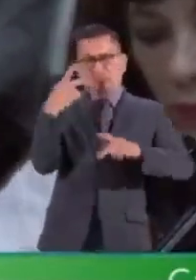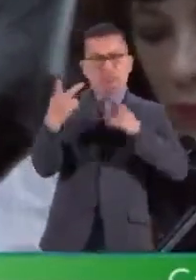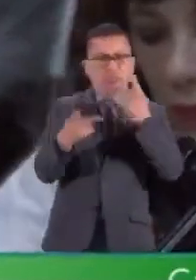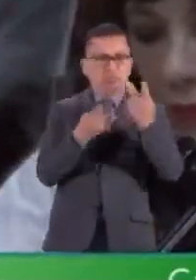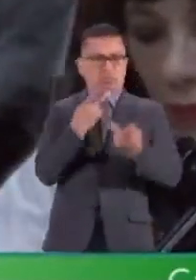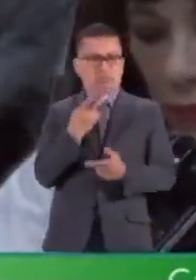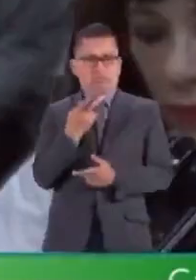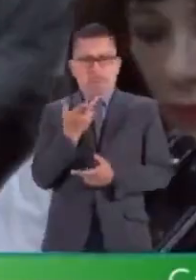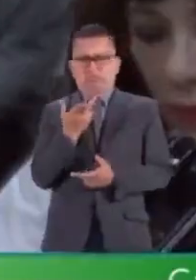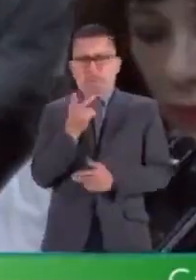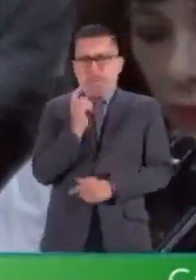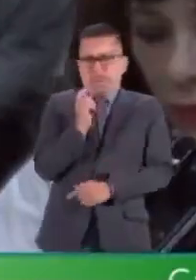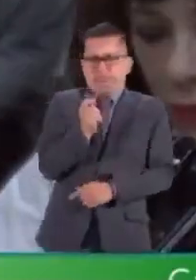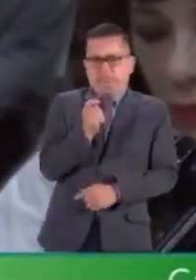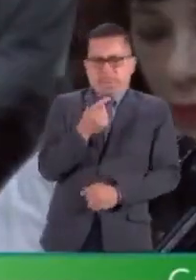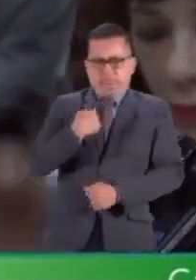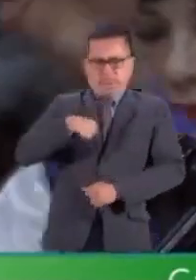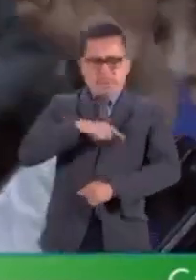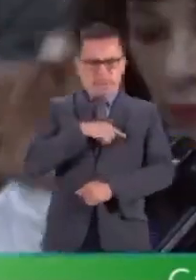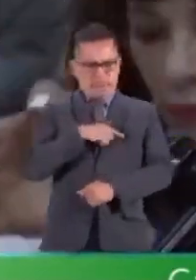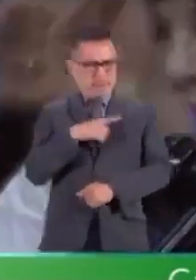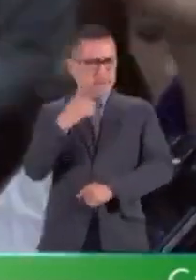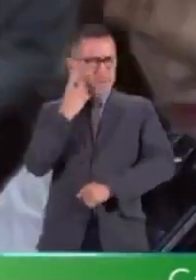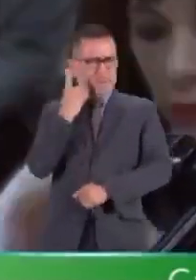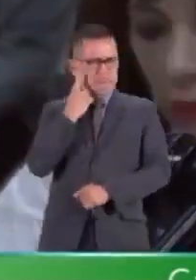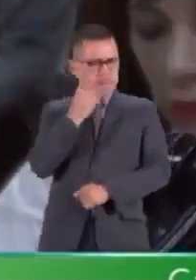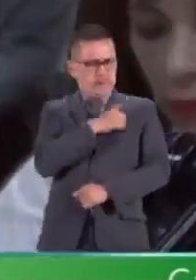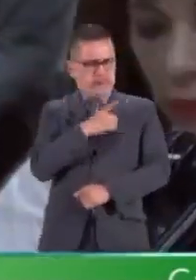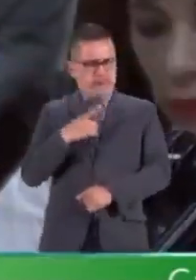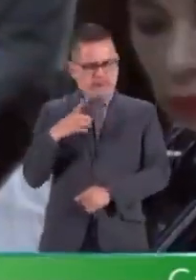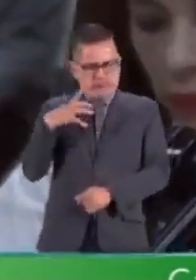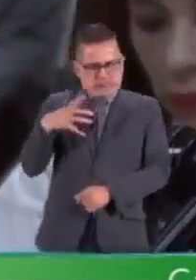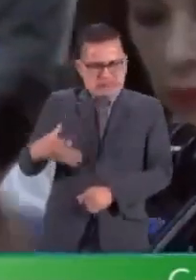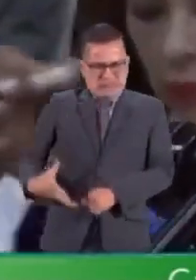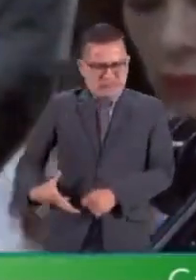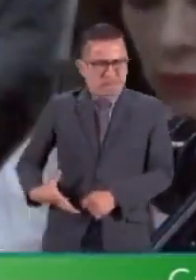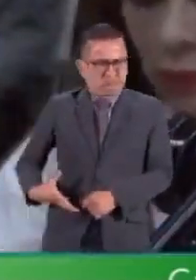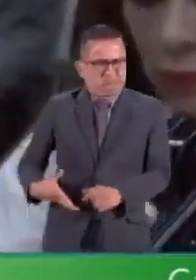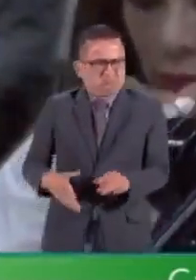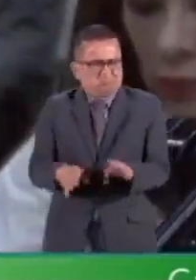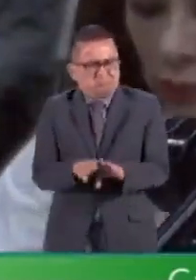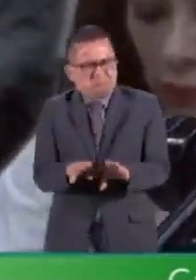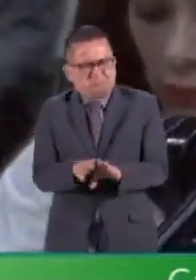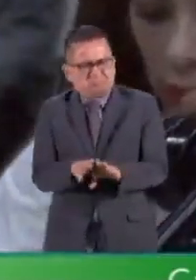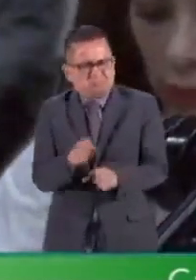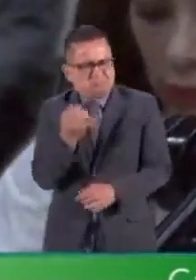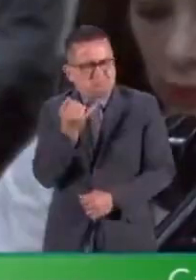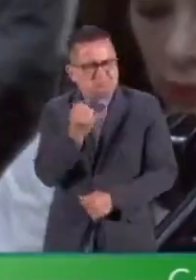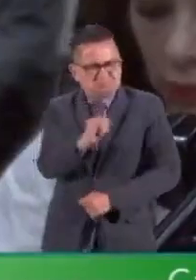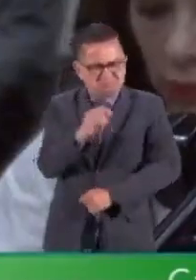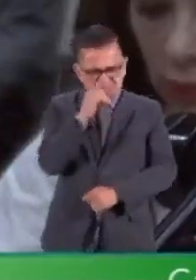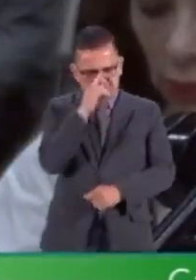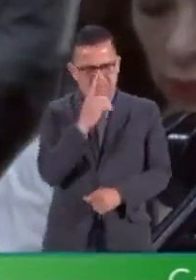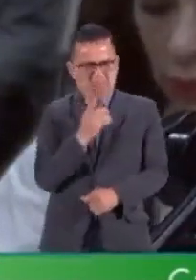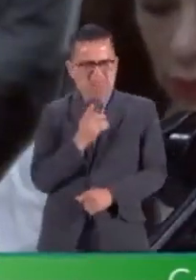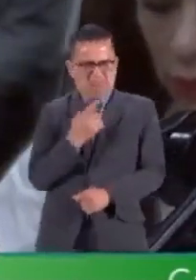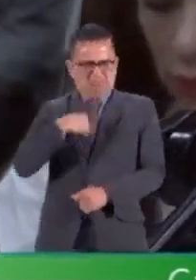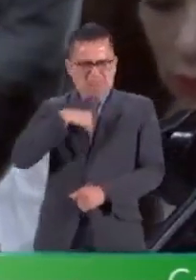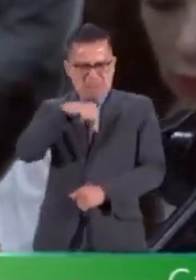como legisladores tenemos cuando estamos aquí y se prevé que el debate